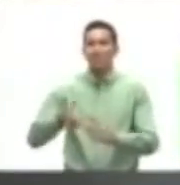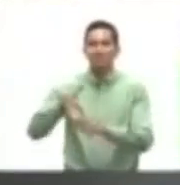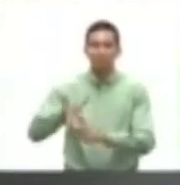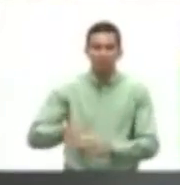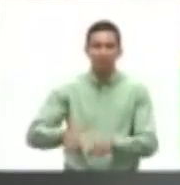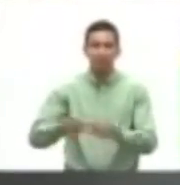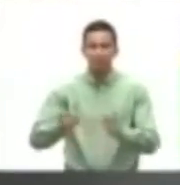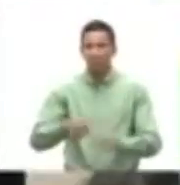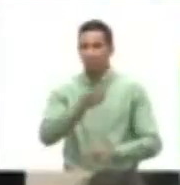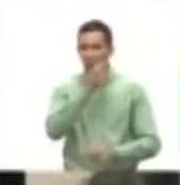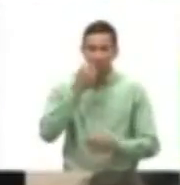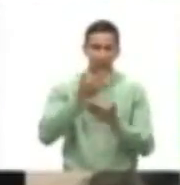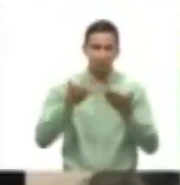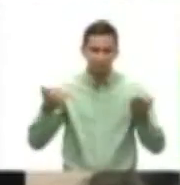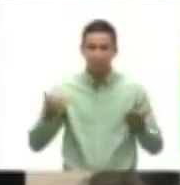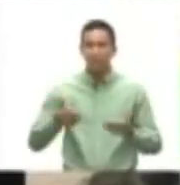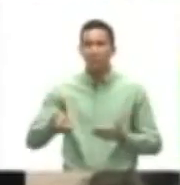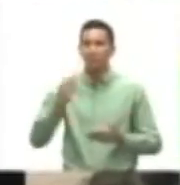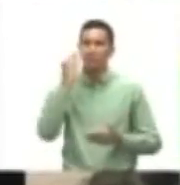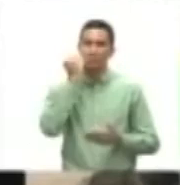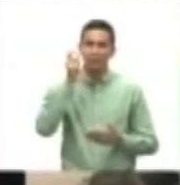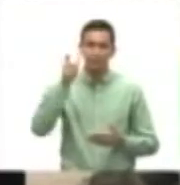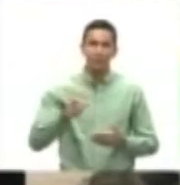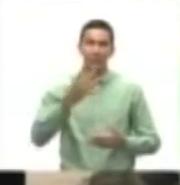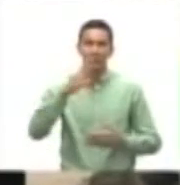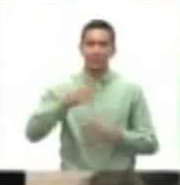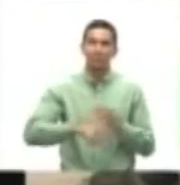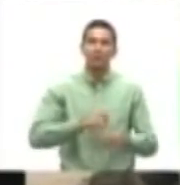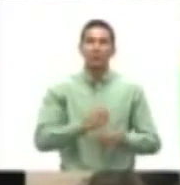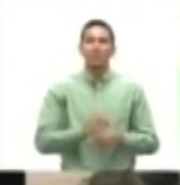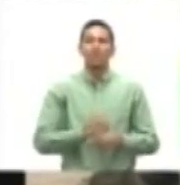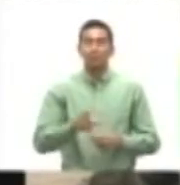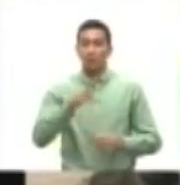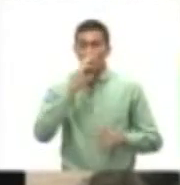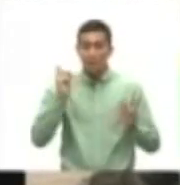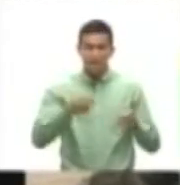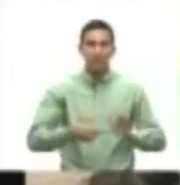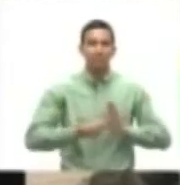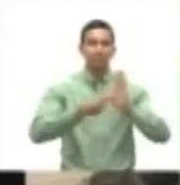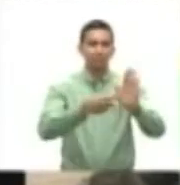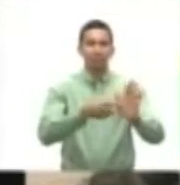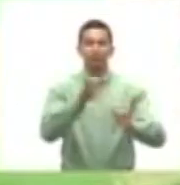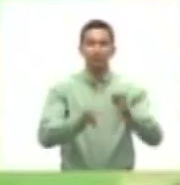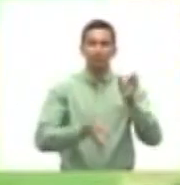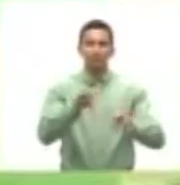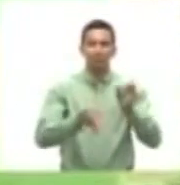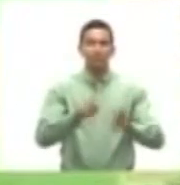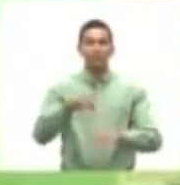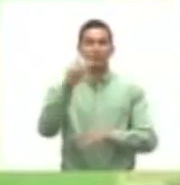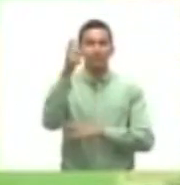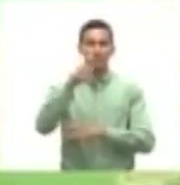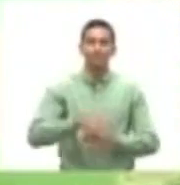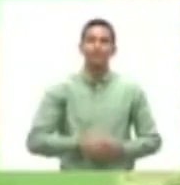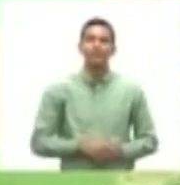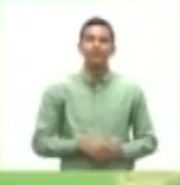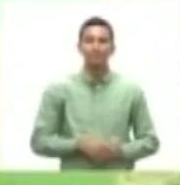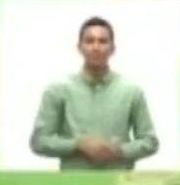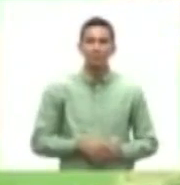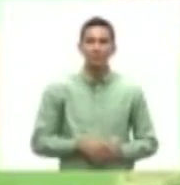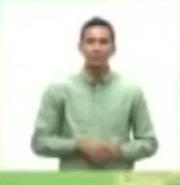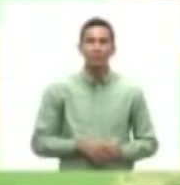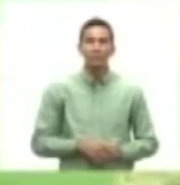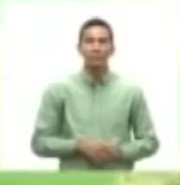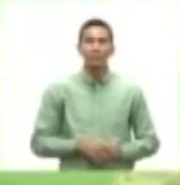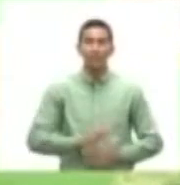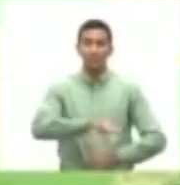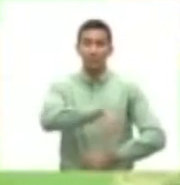a menores. El hombre fue puesto a disposición de las autoridades y presentado ante un juez de garantías. El ministro de Hacienda, Mauricio